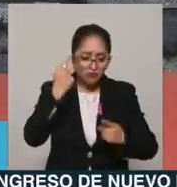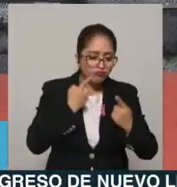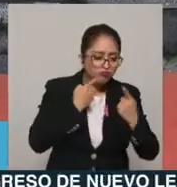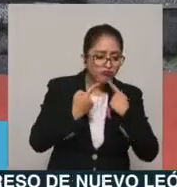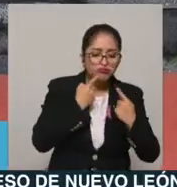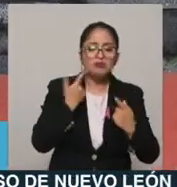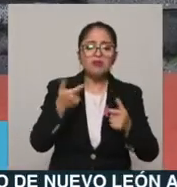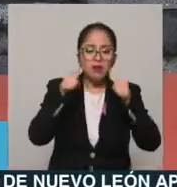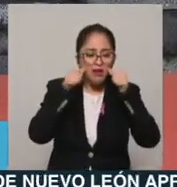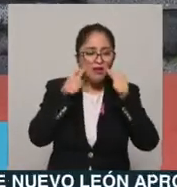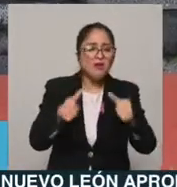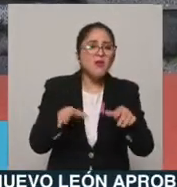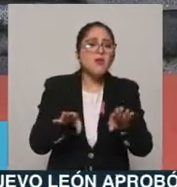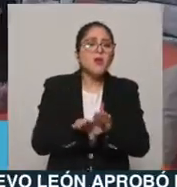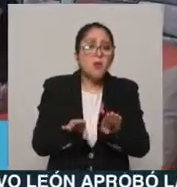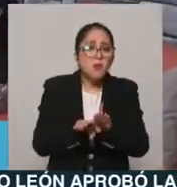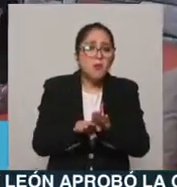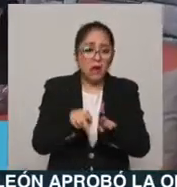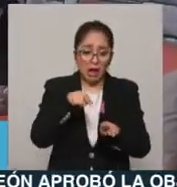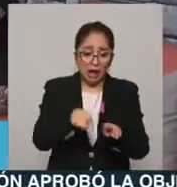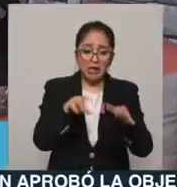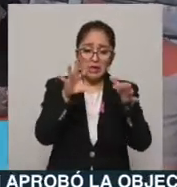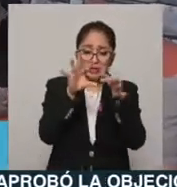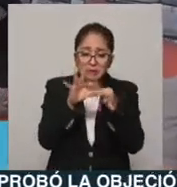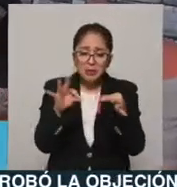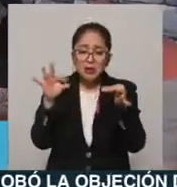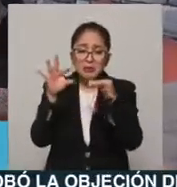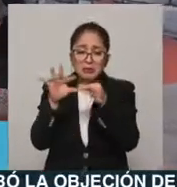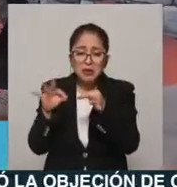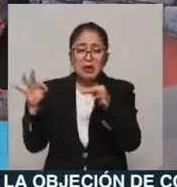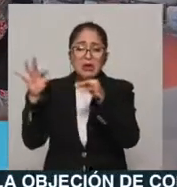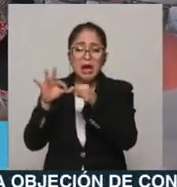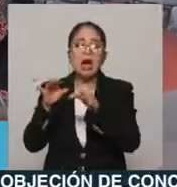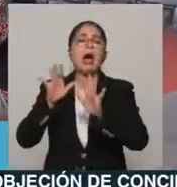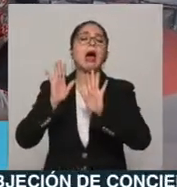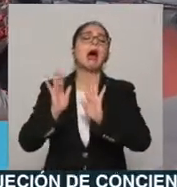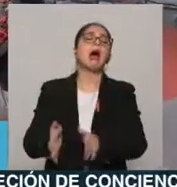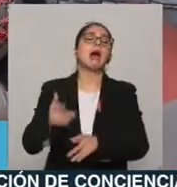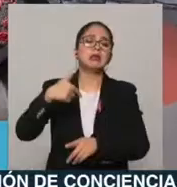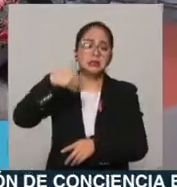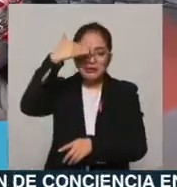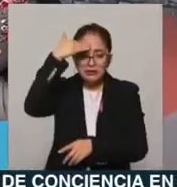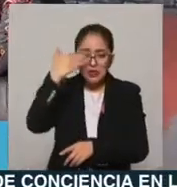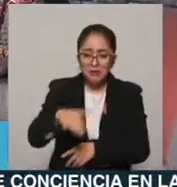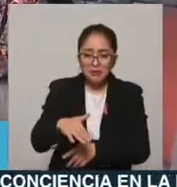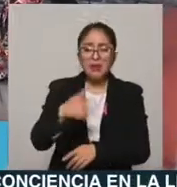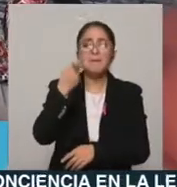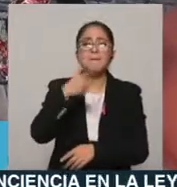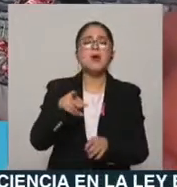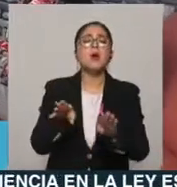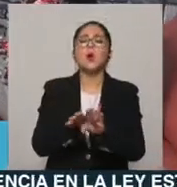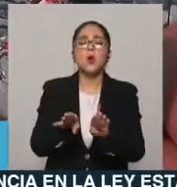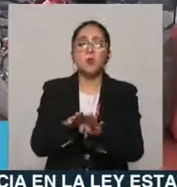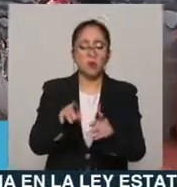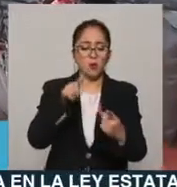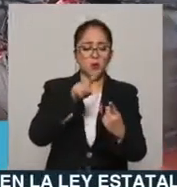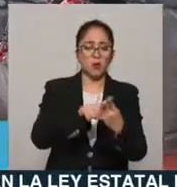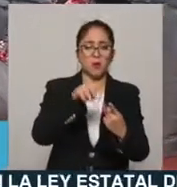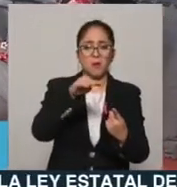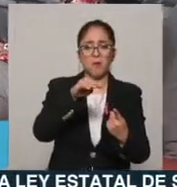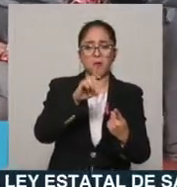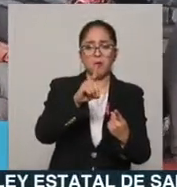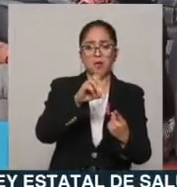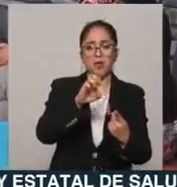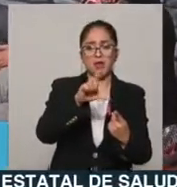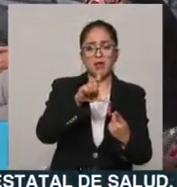tuvieran como pasos específicos y que nos llevaran a resultados muy concretos. 2 de ellos es el modelo para el envejecimiento